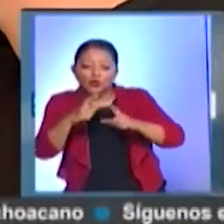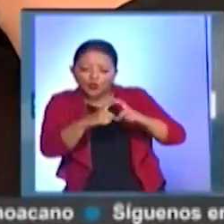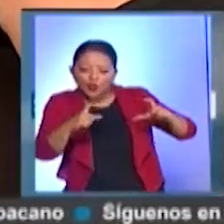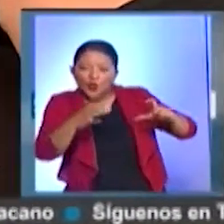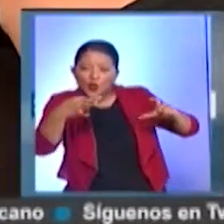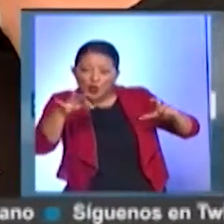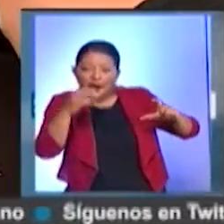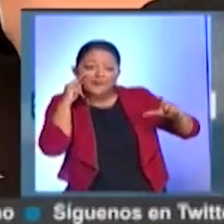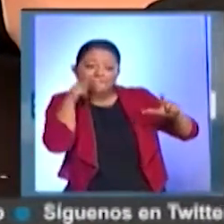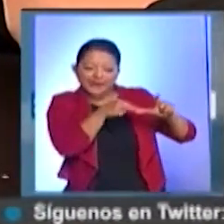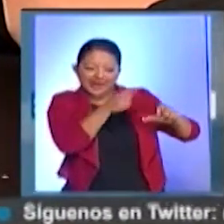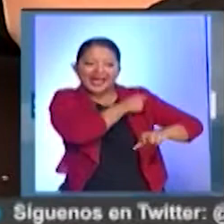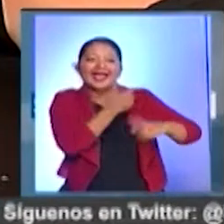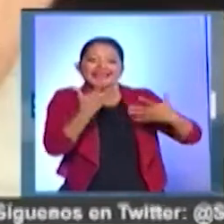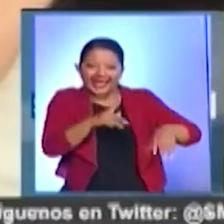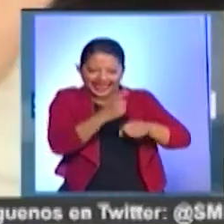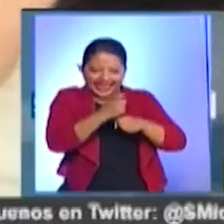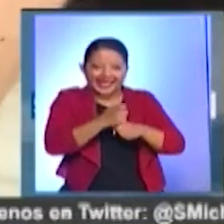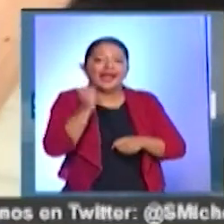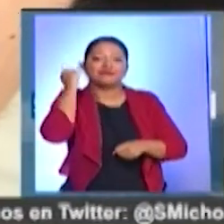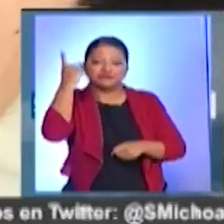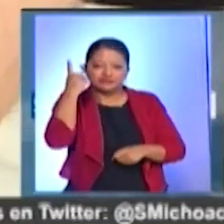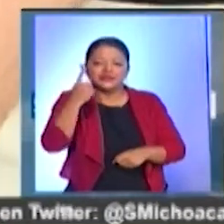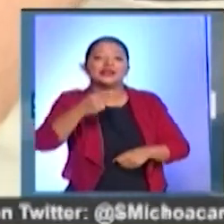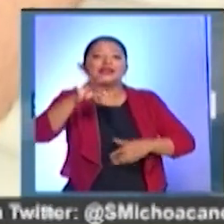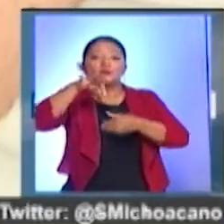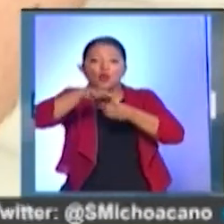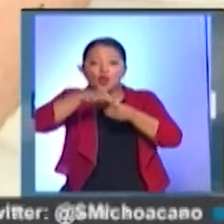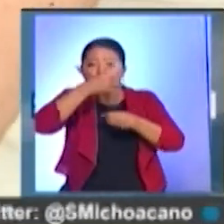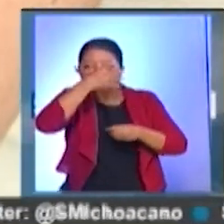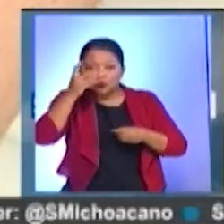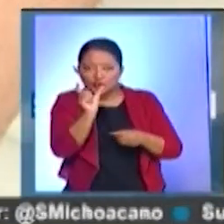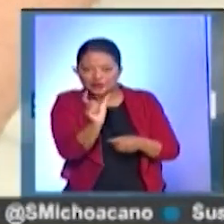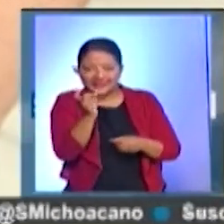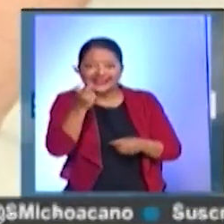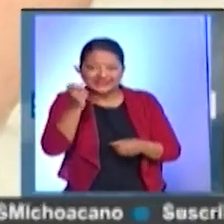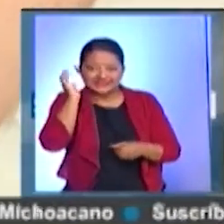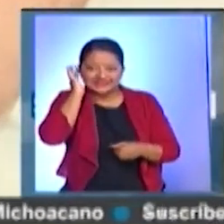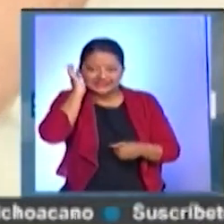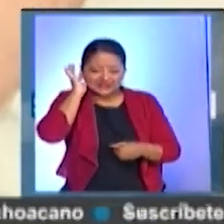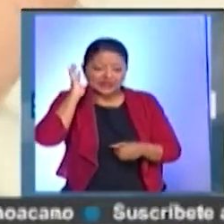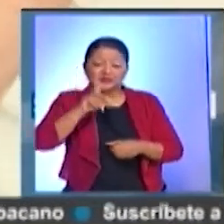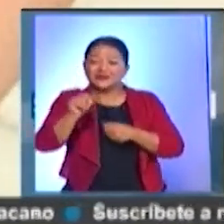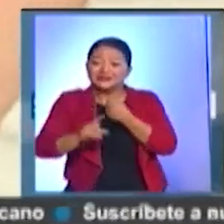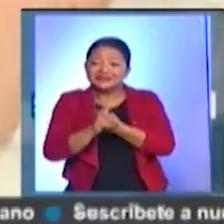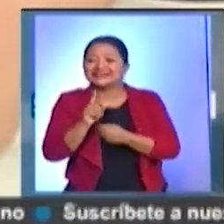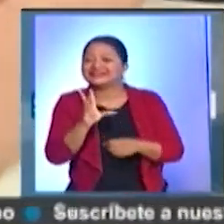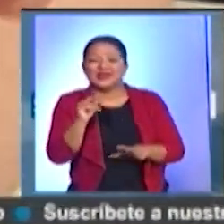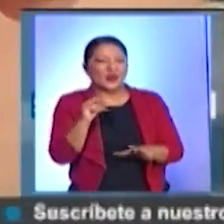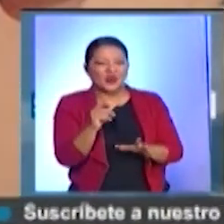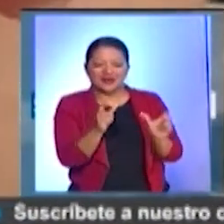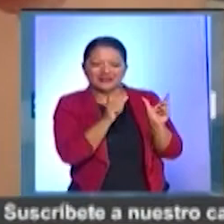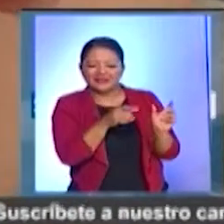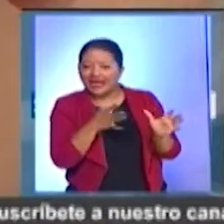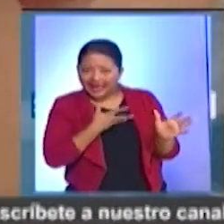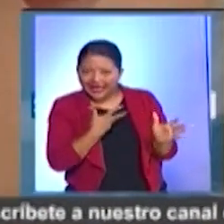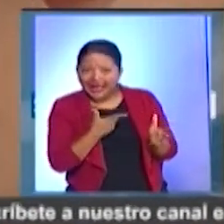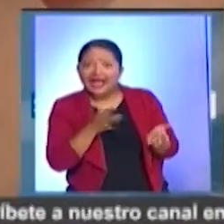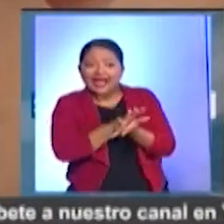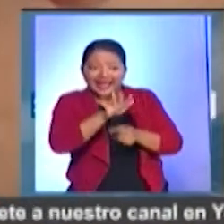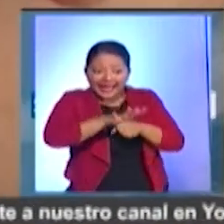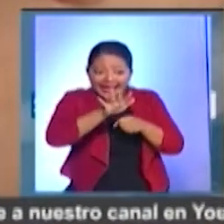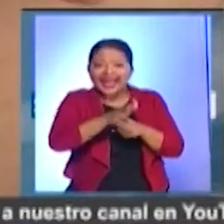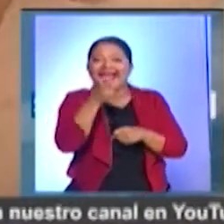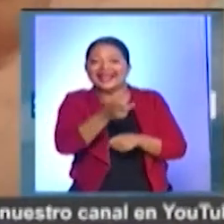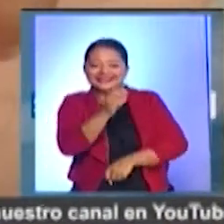de su primera dosis y su credencial de elector para que no tenga problemas y logre a tiempo y sin ninguna complicación su segunda dosis y así